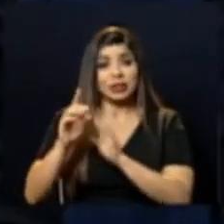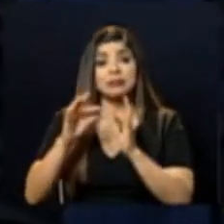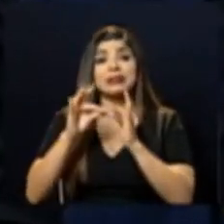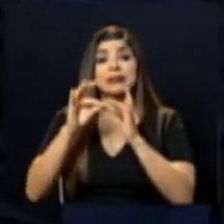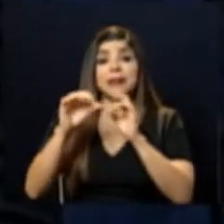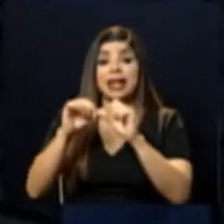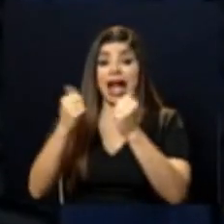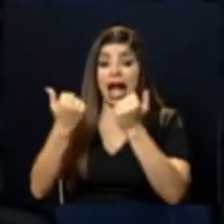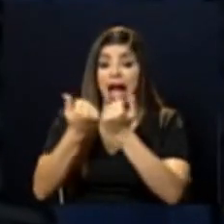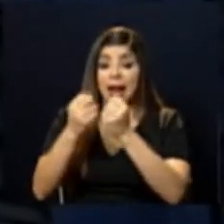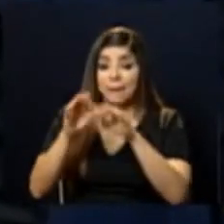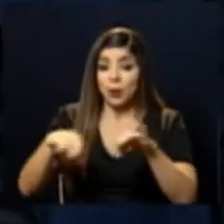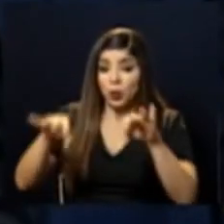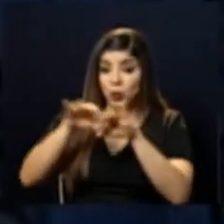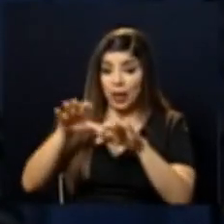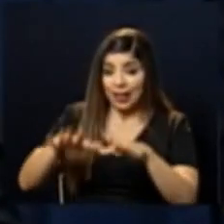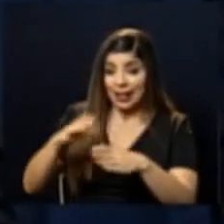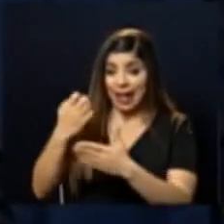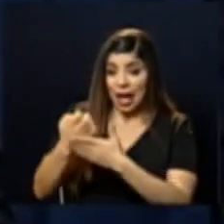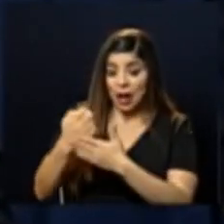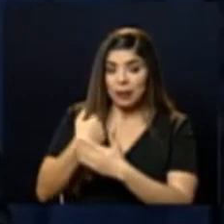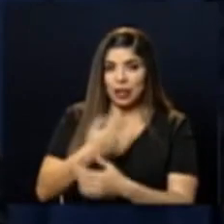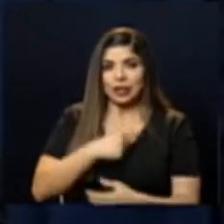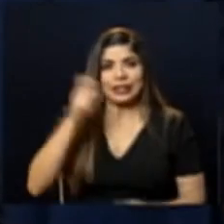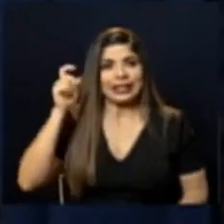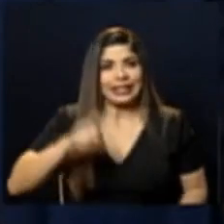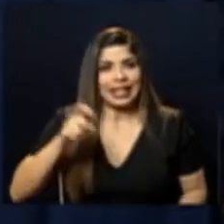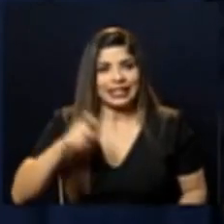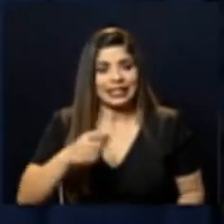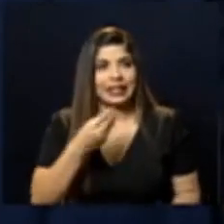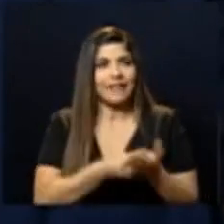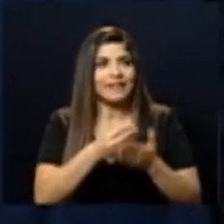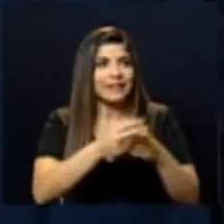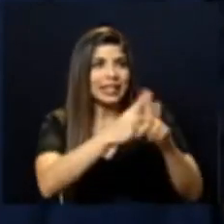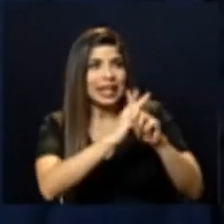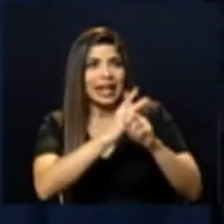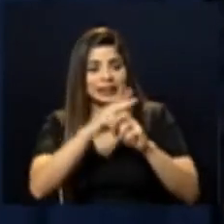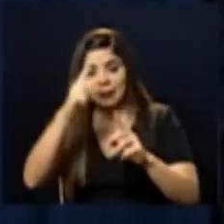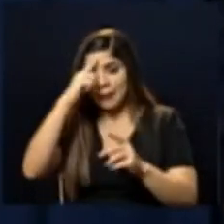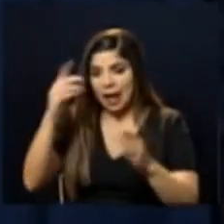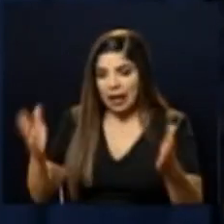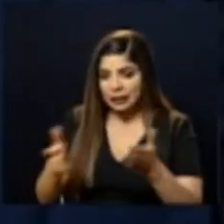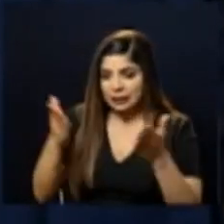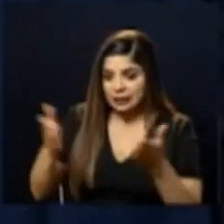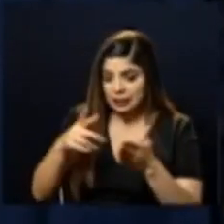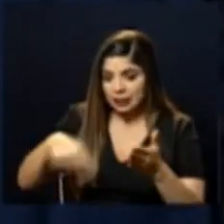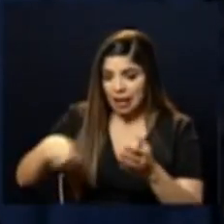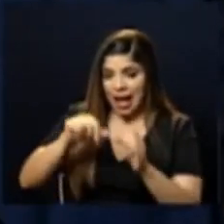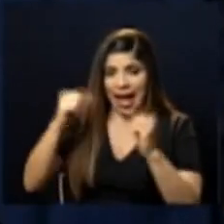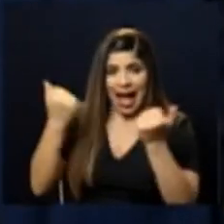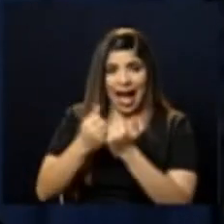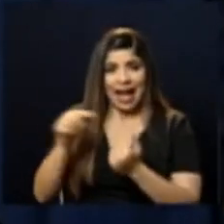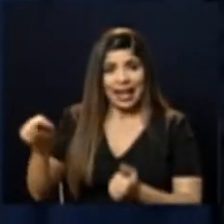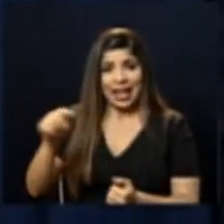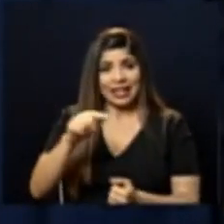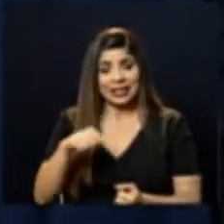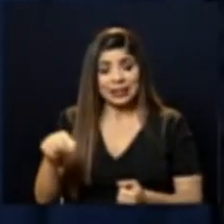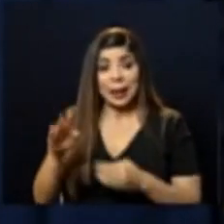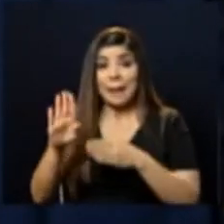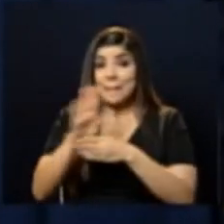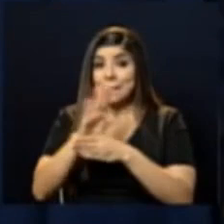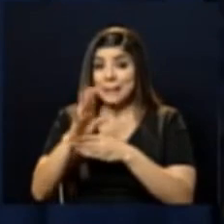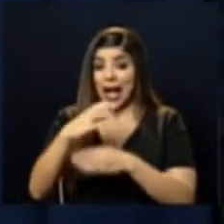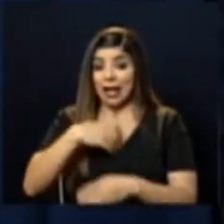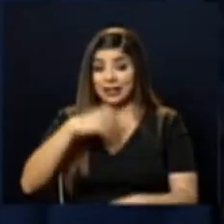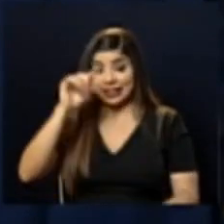de la economía, tenemos que apostar a financiar e incentivar estos sectores. Los bancos